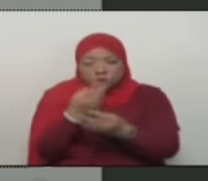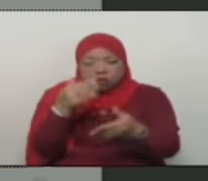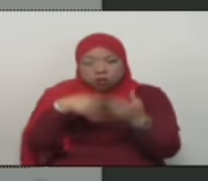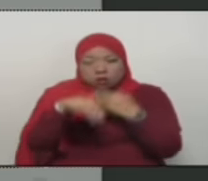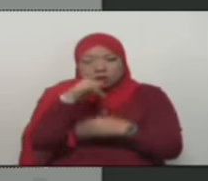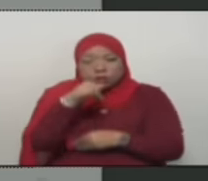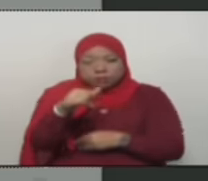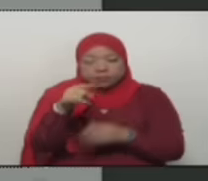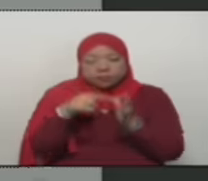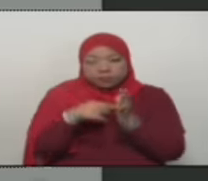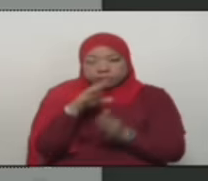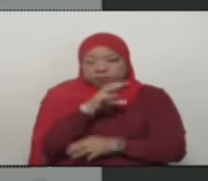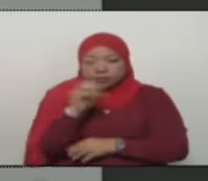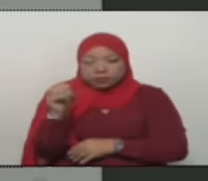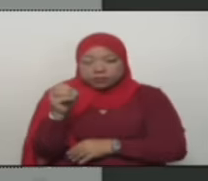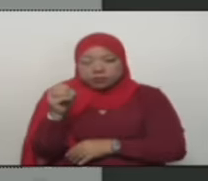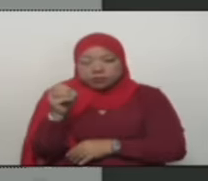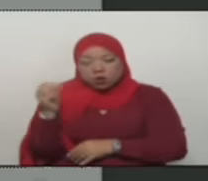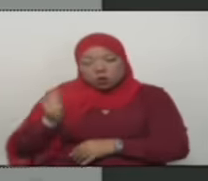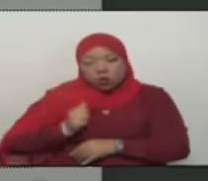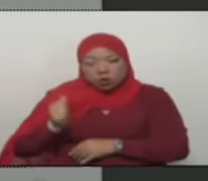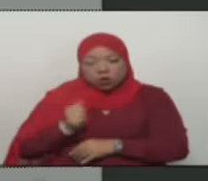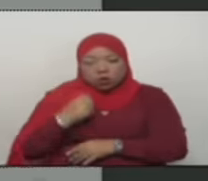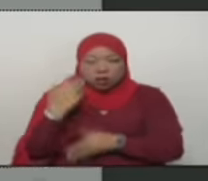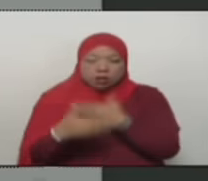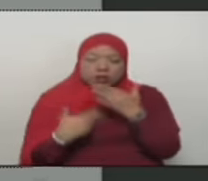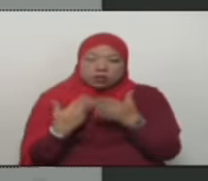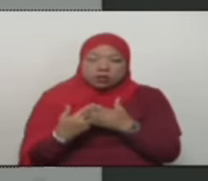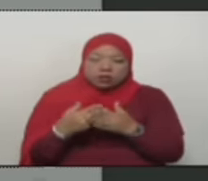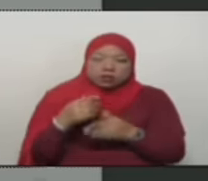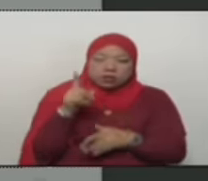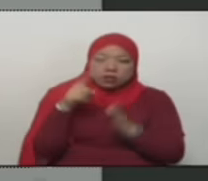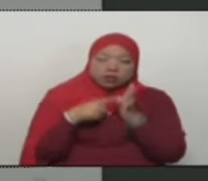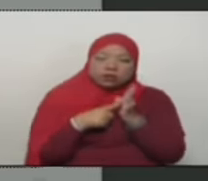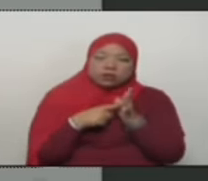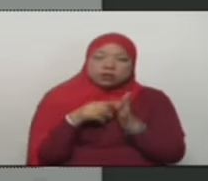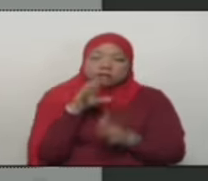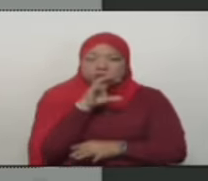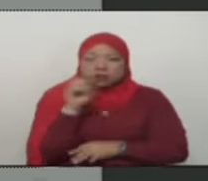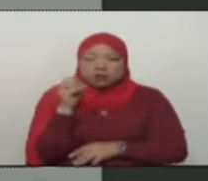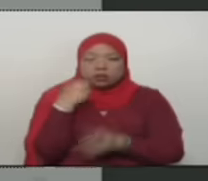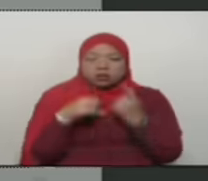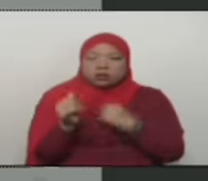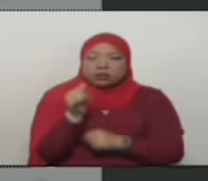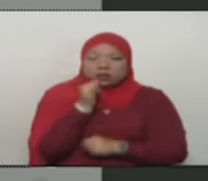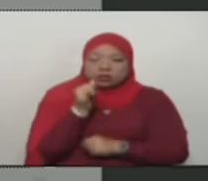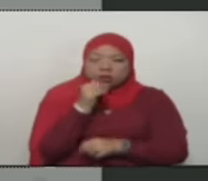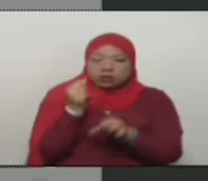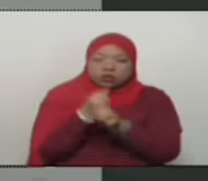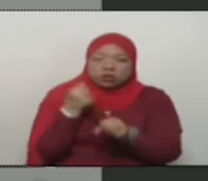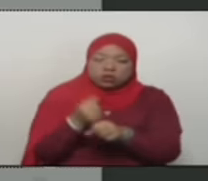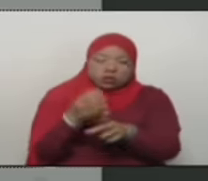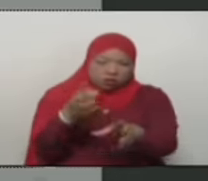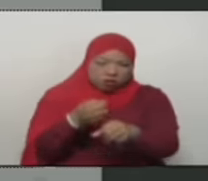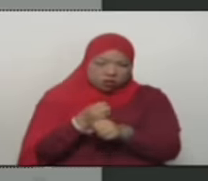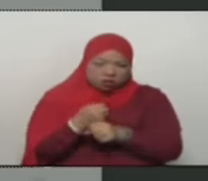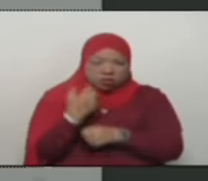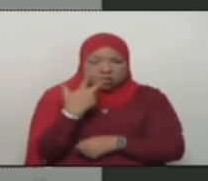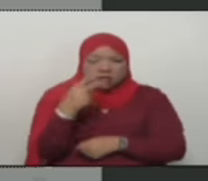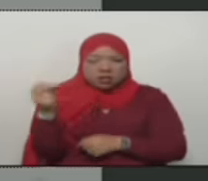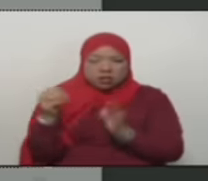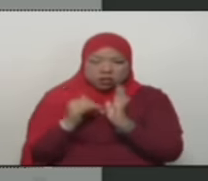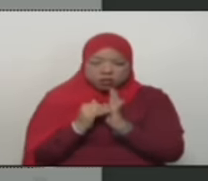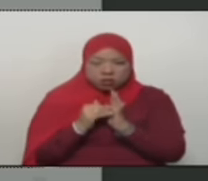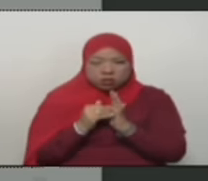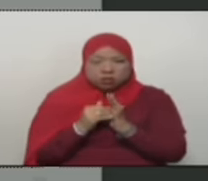Esas 1.500 mesas no son cualquiera 1.500 mesas, son 1.500 mesas que reproduzcan el comportamiento de las